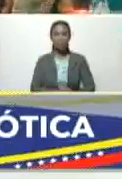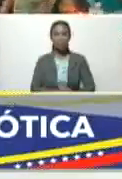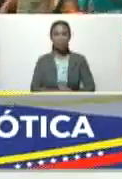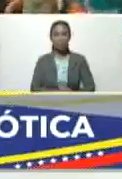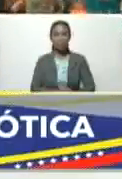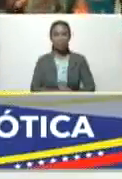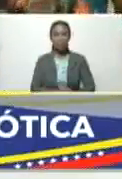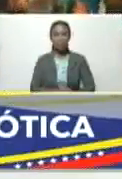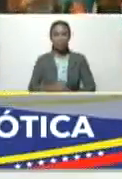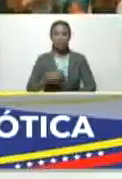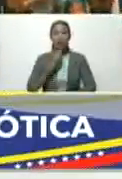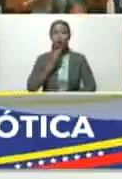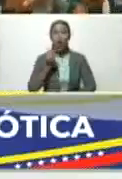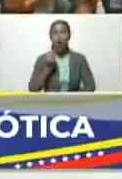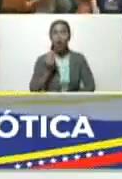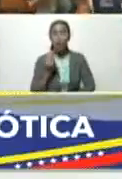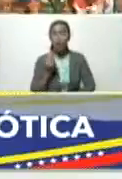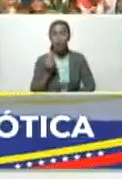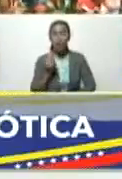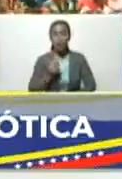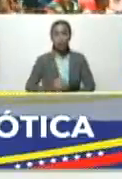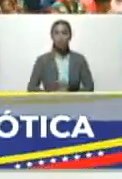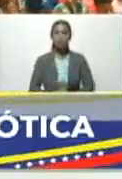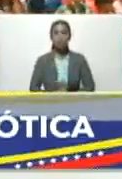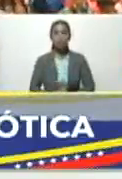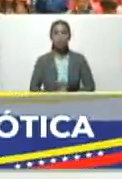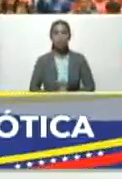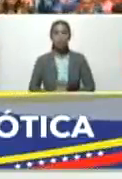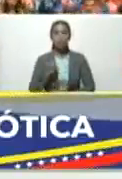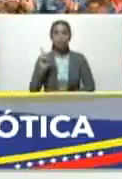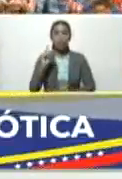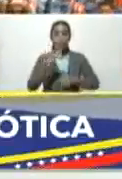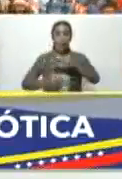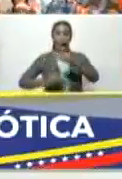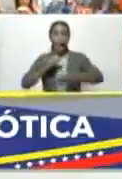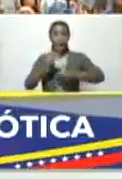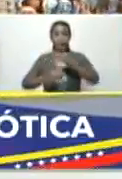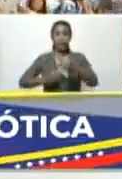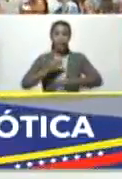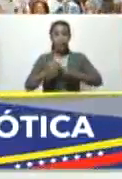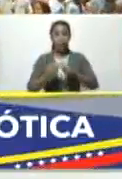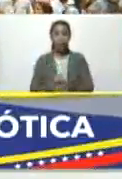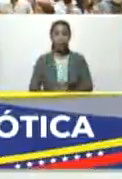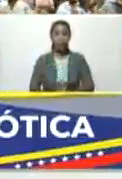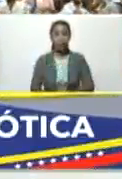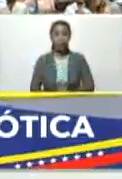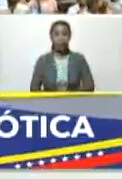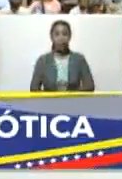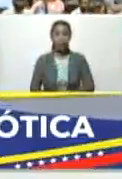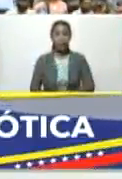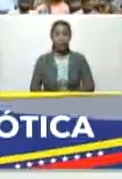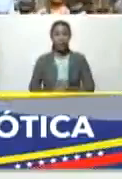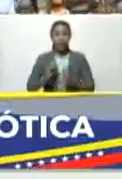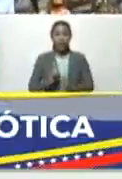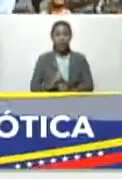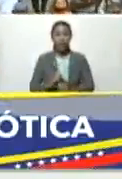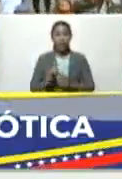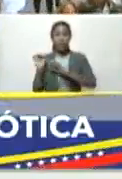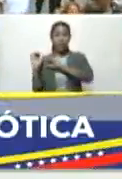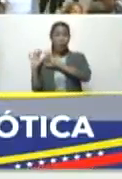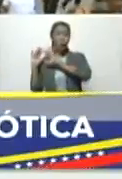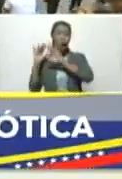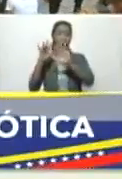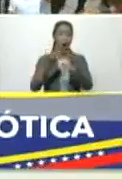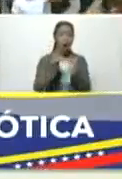a la juventud que se ha lanzado y ha desbordado las